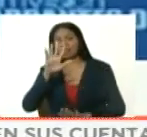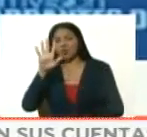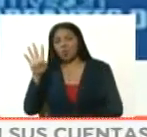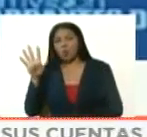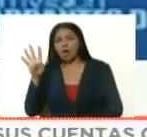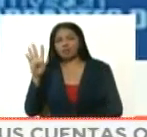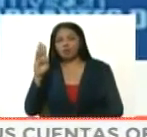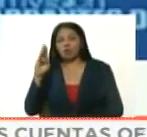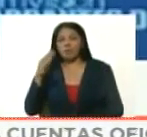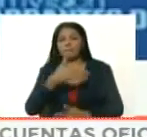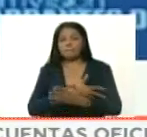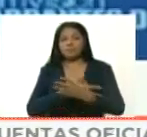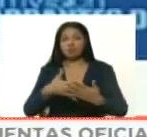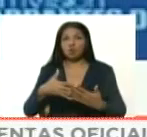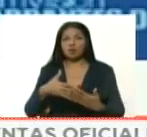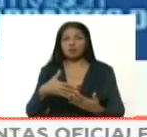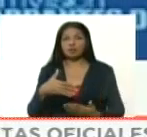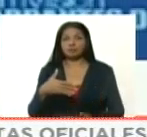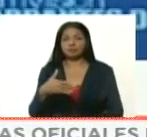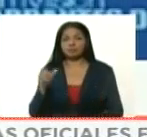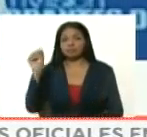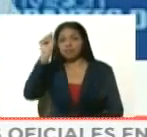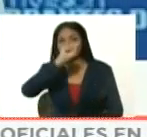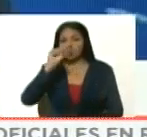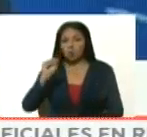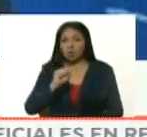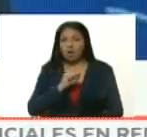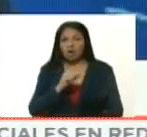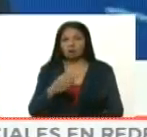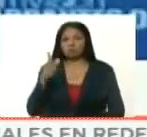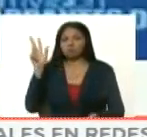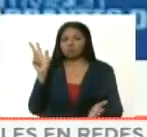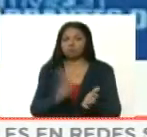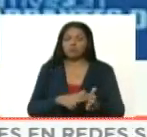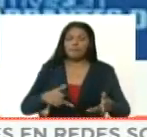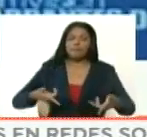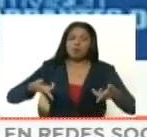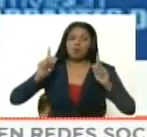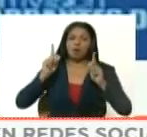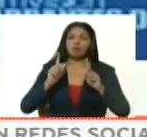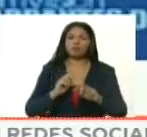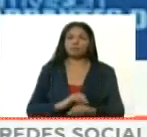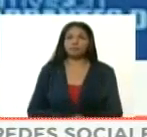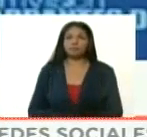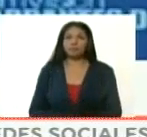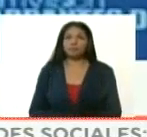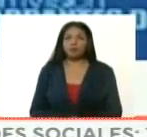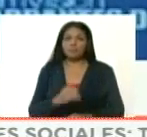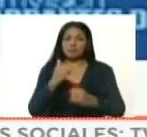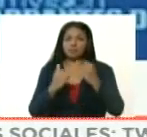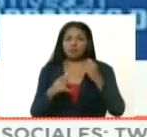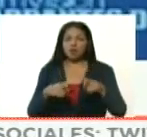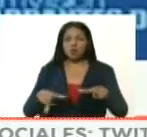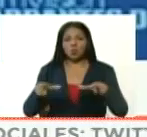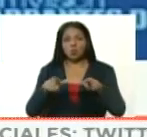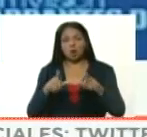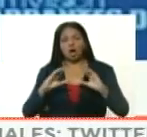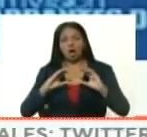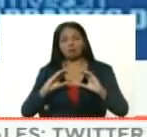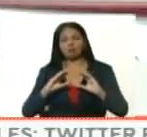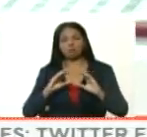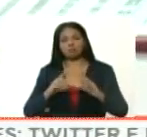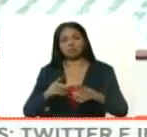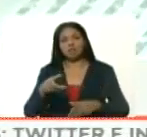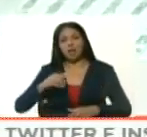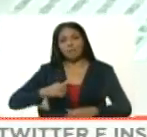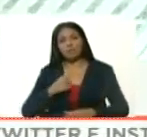4.734 millones de bolívares aprobados para terminar la sede del Cuerpo de Policía